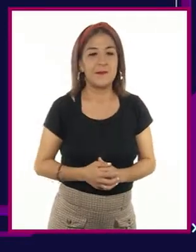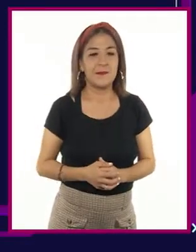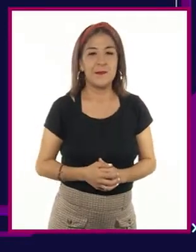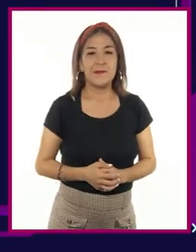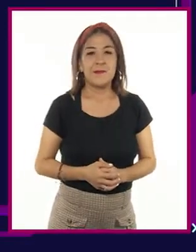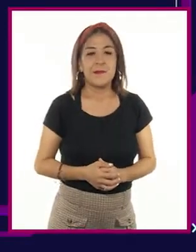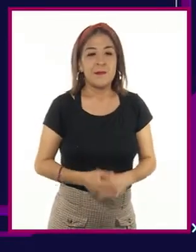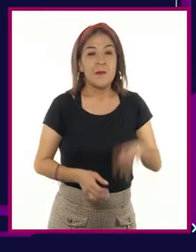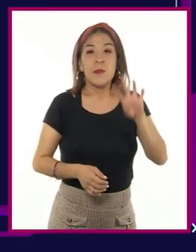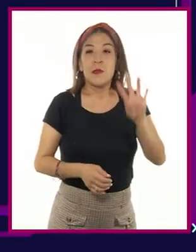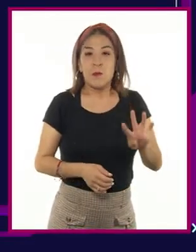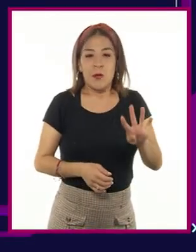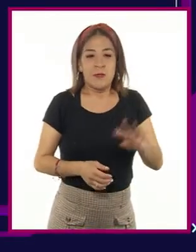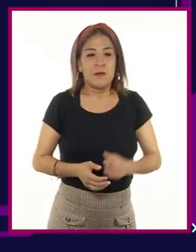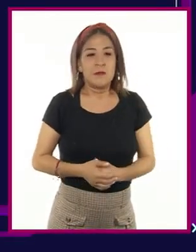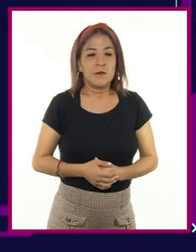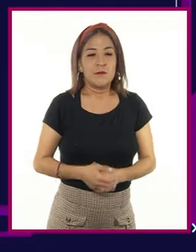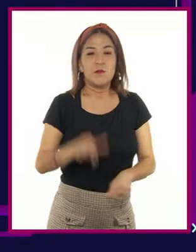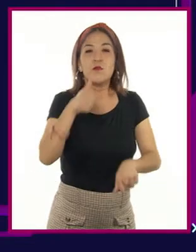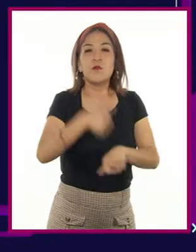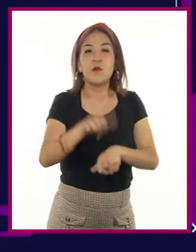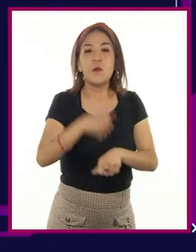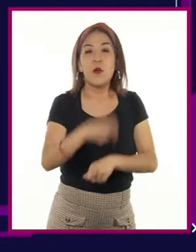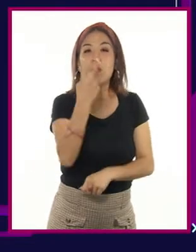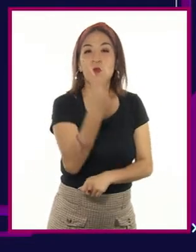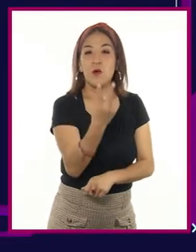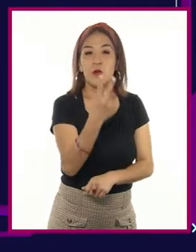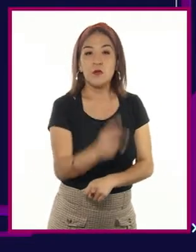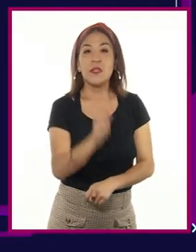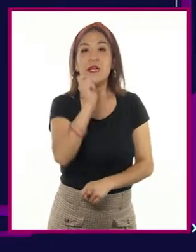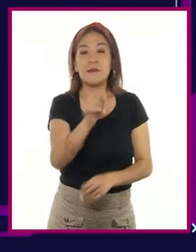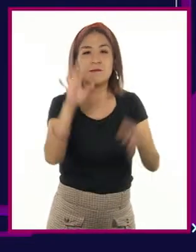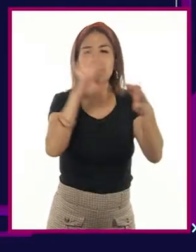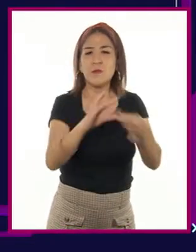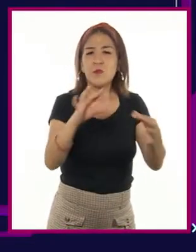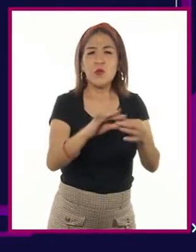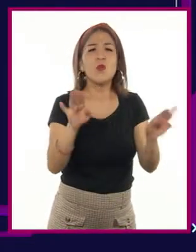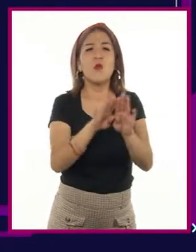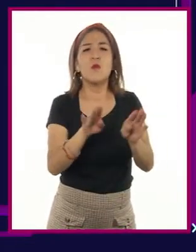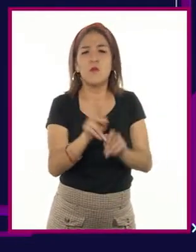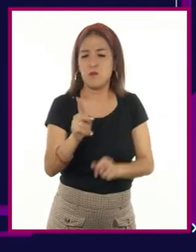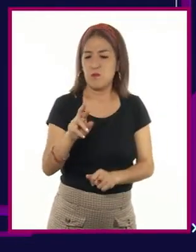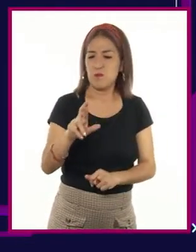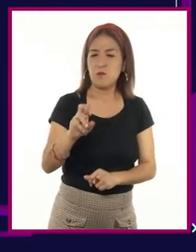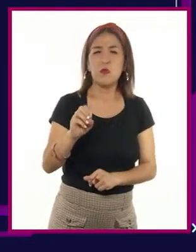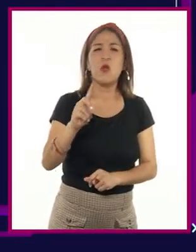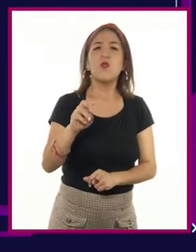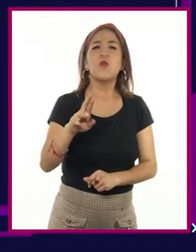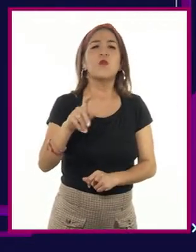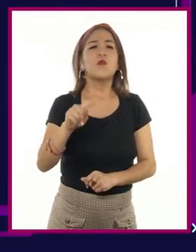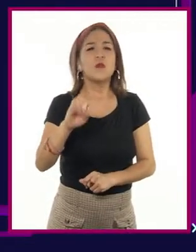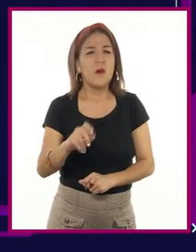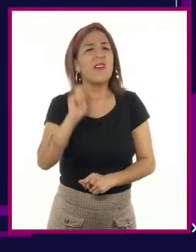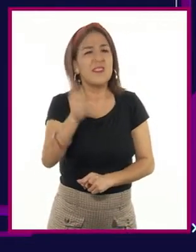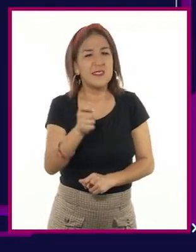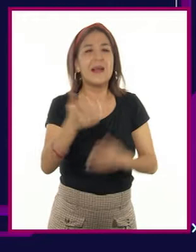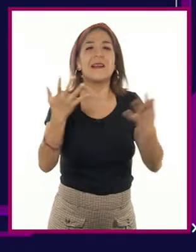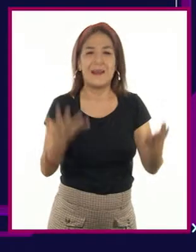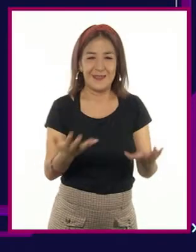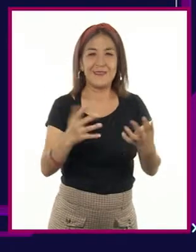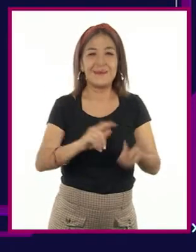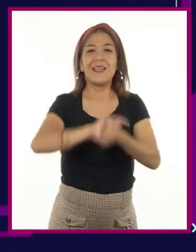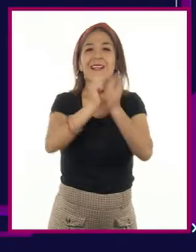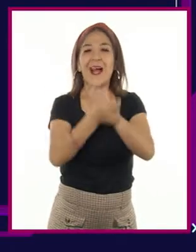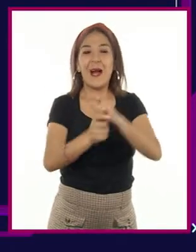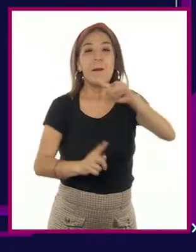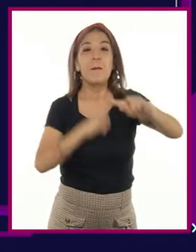4 el producto de dos números al hablar de producto se refiere a una multiplicación por lo que se